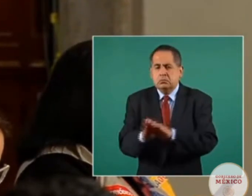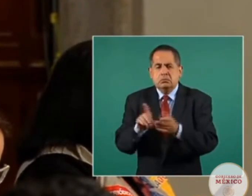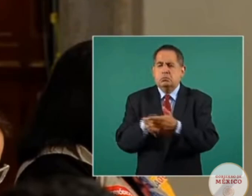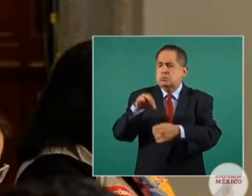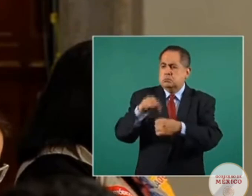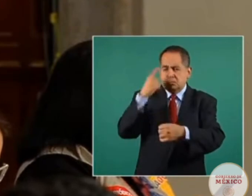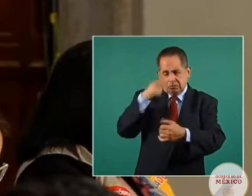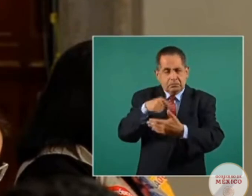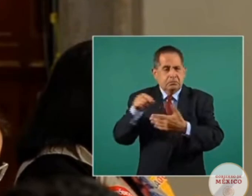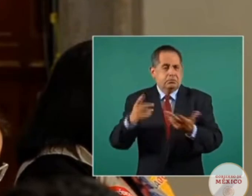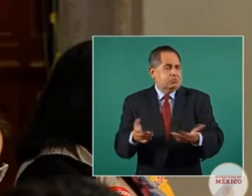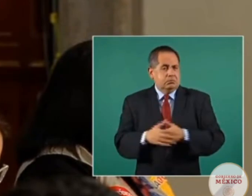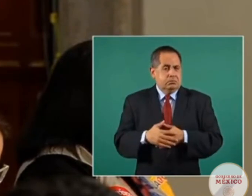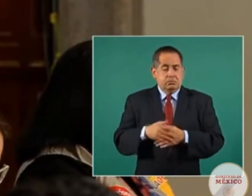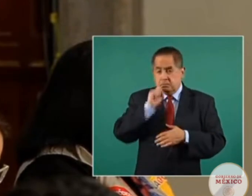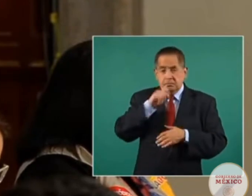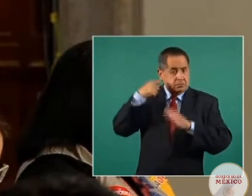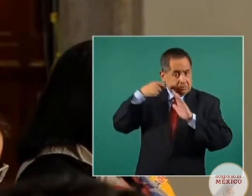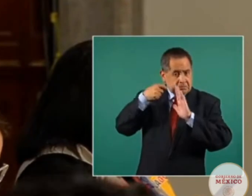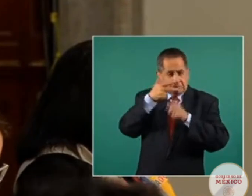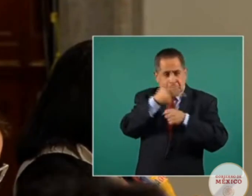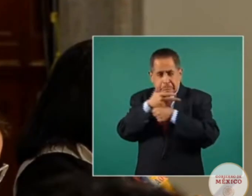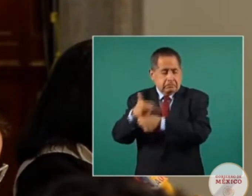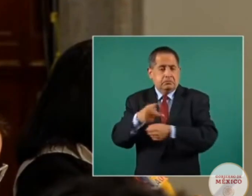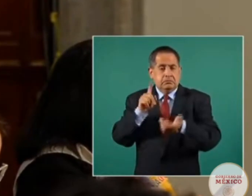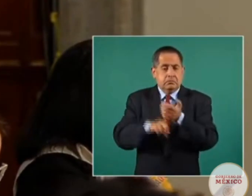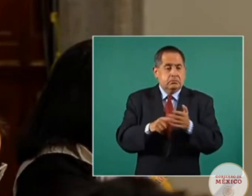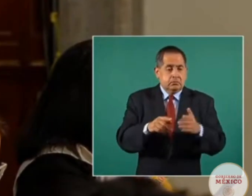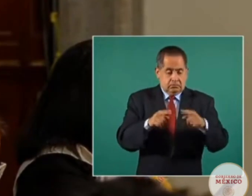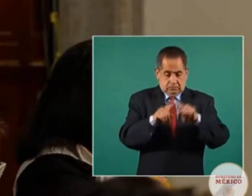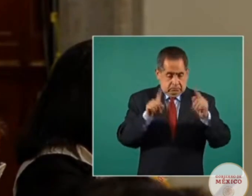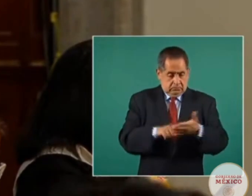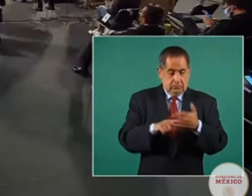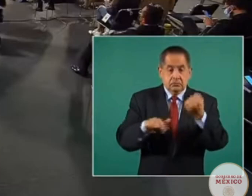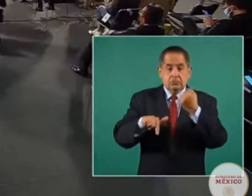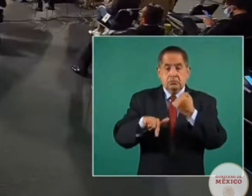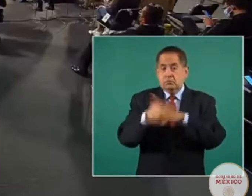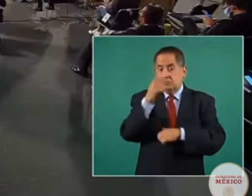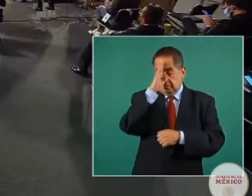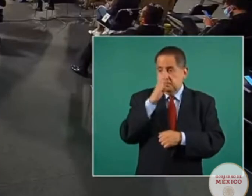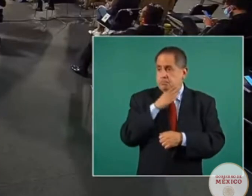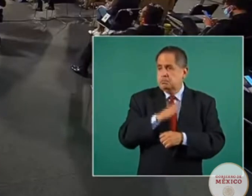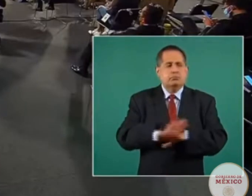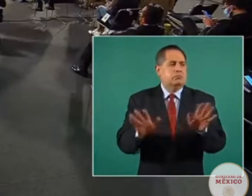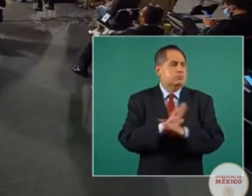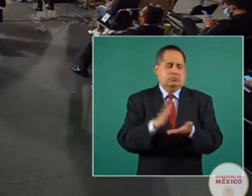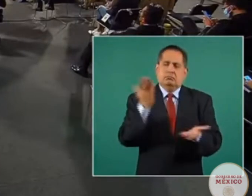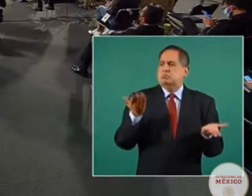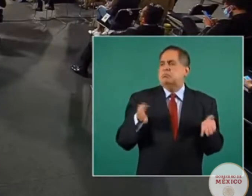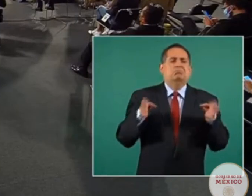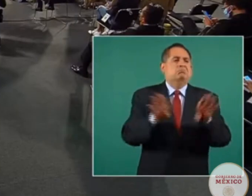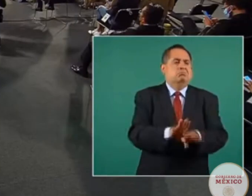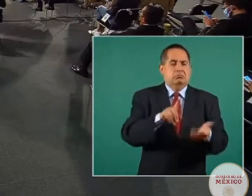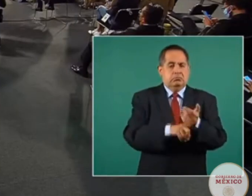Se tienen videos también de que fueron cancelando las boletas a las 12 del día, que porque les habían dicho las personas